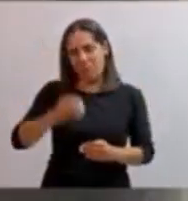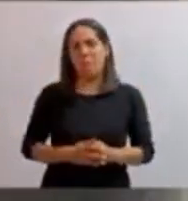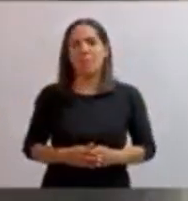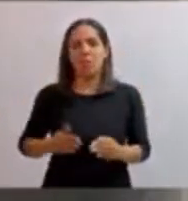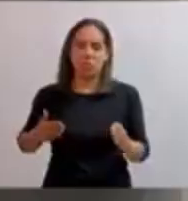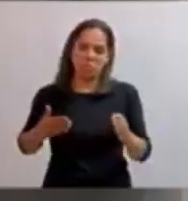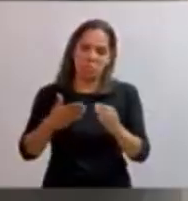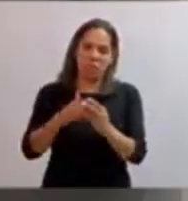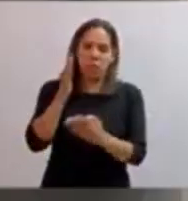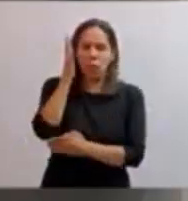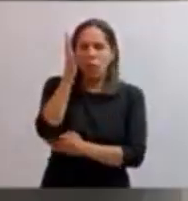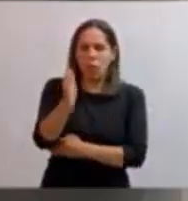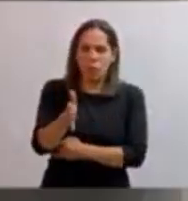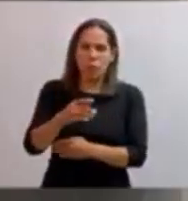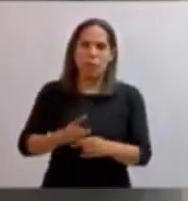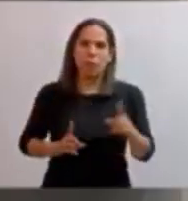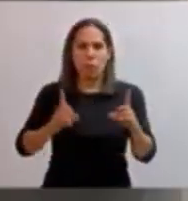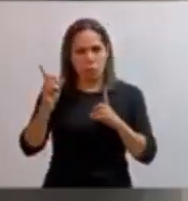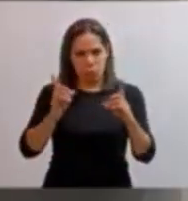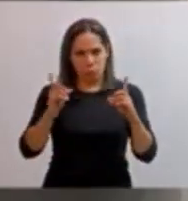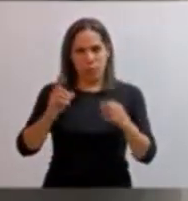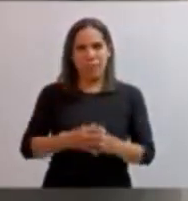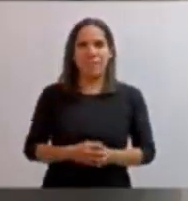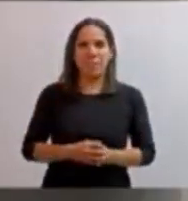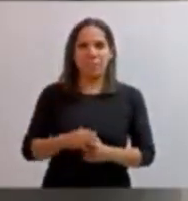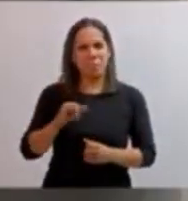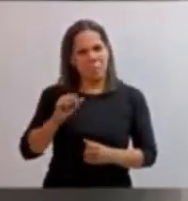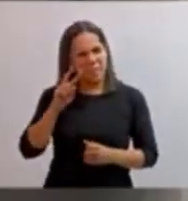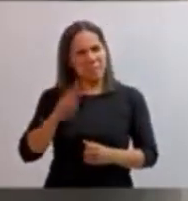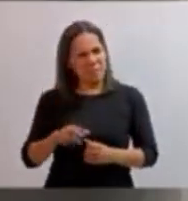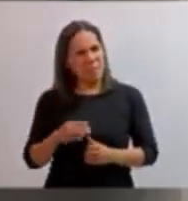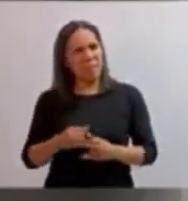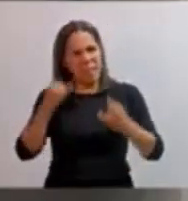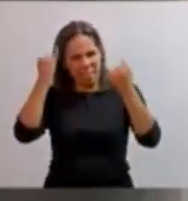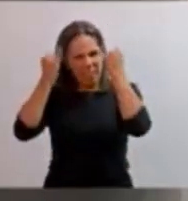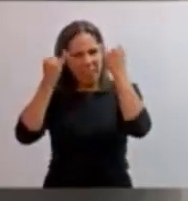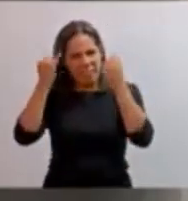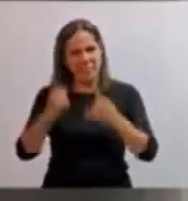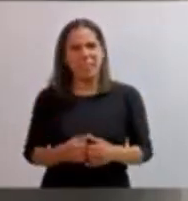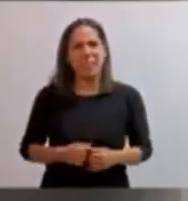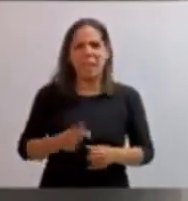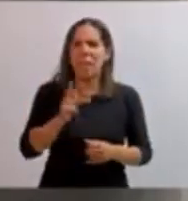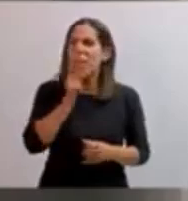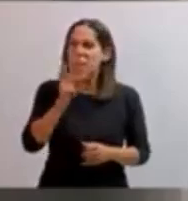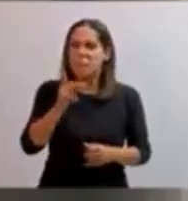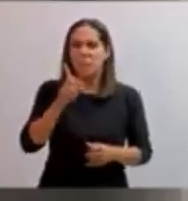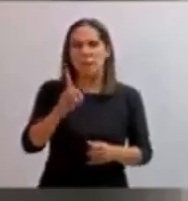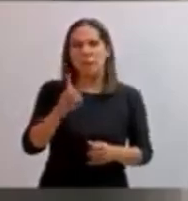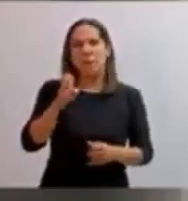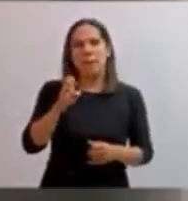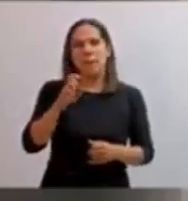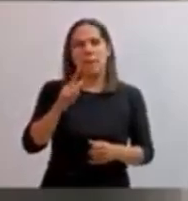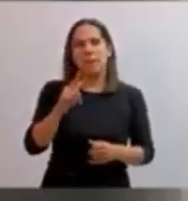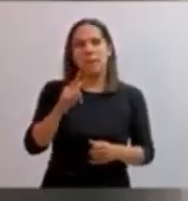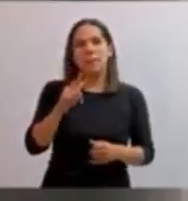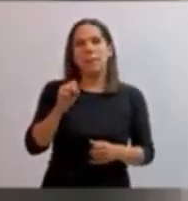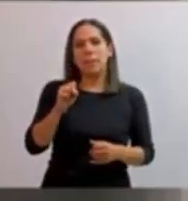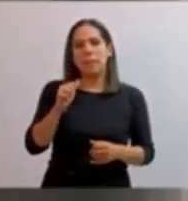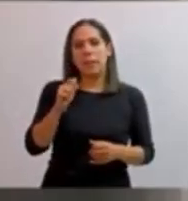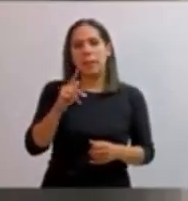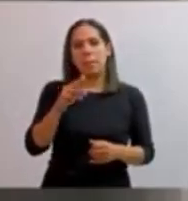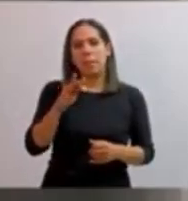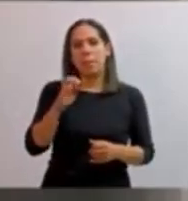eso que llamamos incertidumbres, ¿no? Entonces creo que esa idea de desaprender nos ayuda mucho a